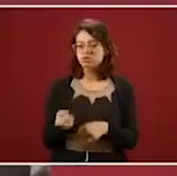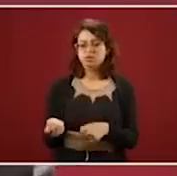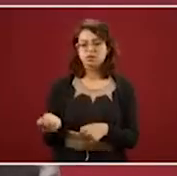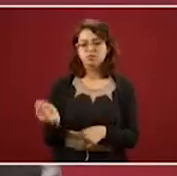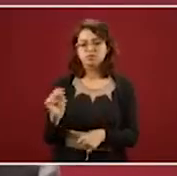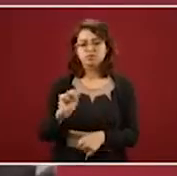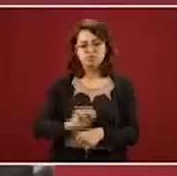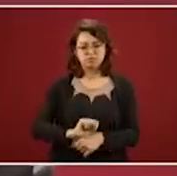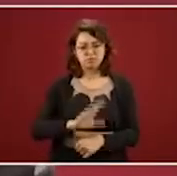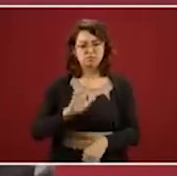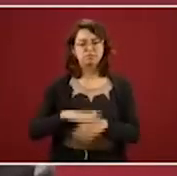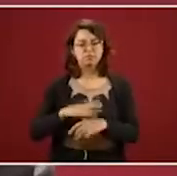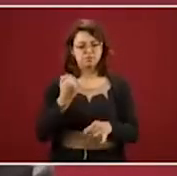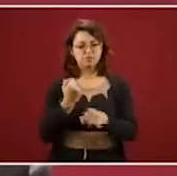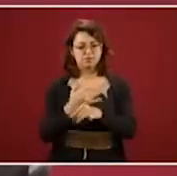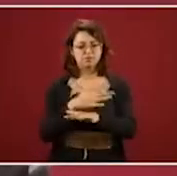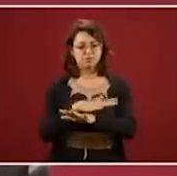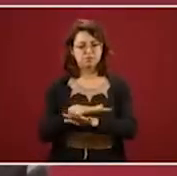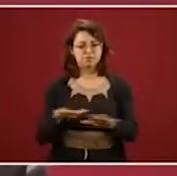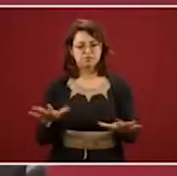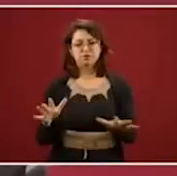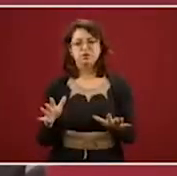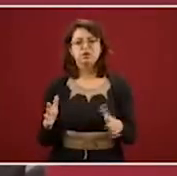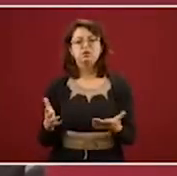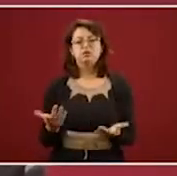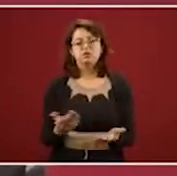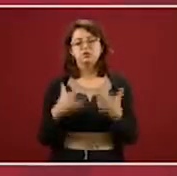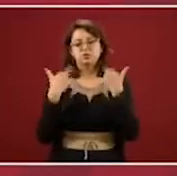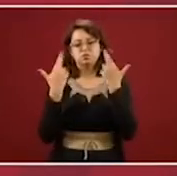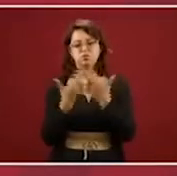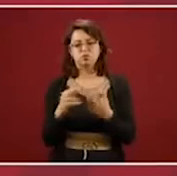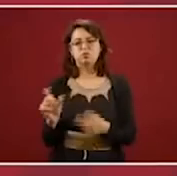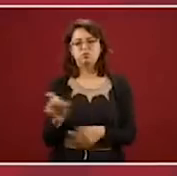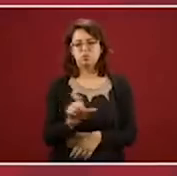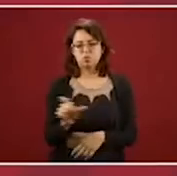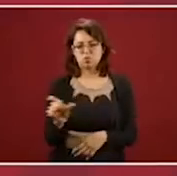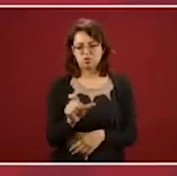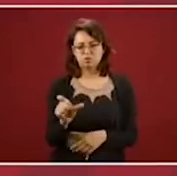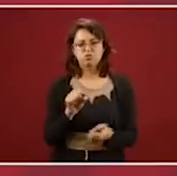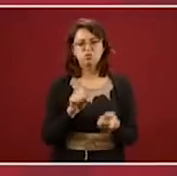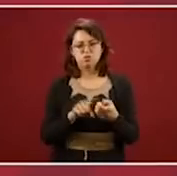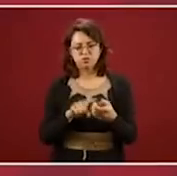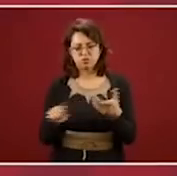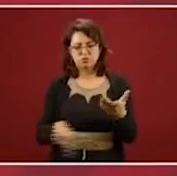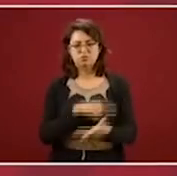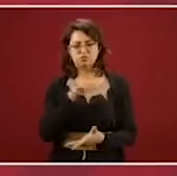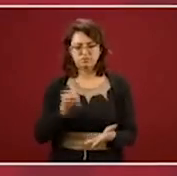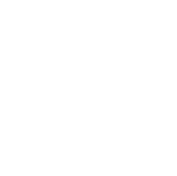les informemos sobre cuándo se va a llevar a cabo esta reunión y en dónde.